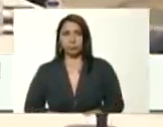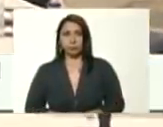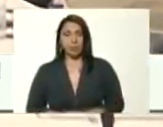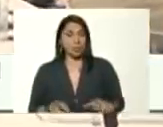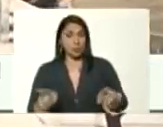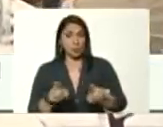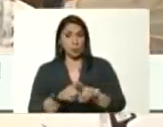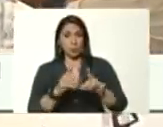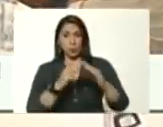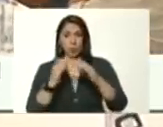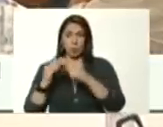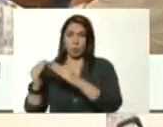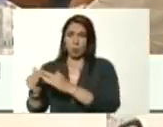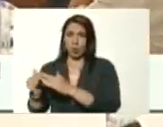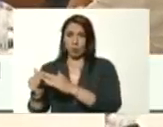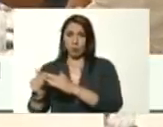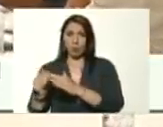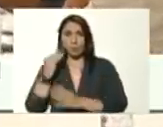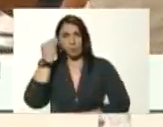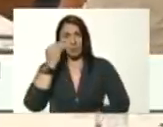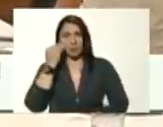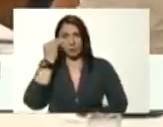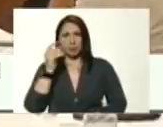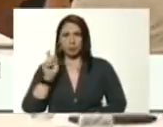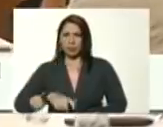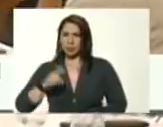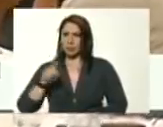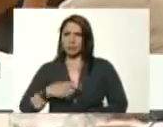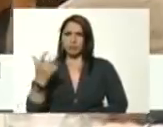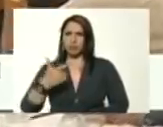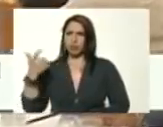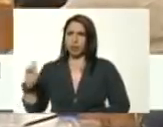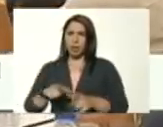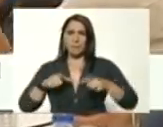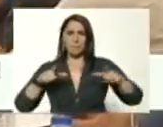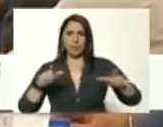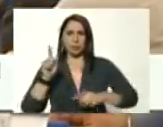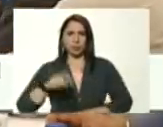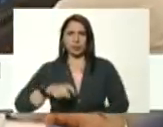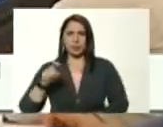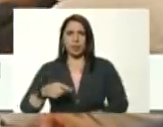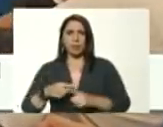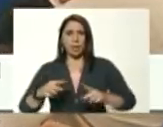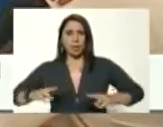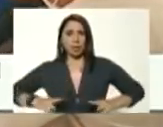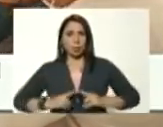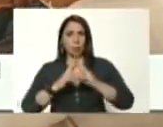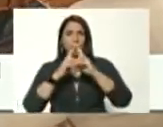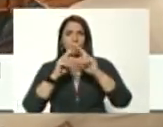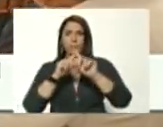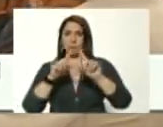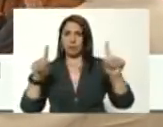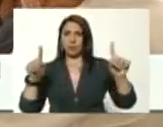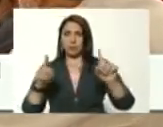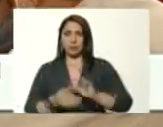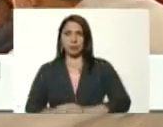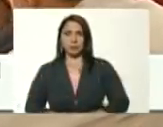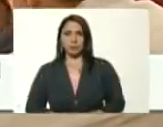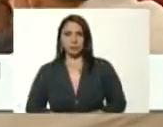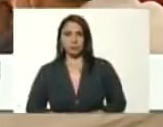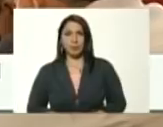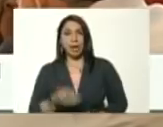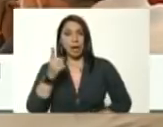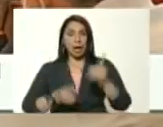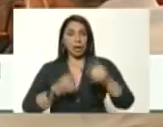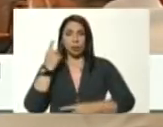creemos en la necesidad de buscar esos espacios necesarios para el encuentro en la diferencia si algo debo